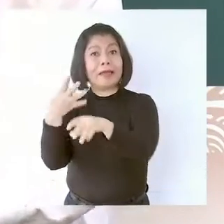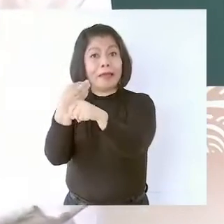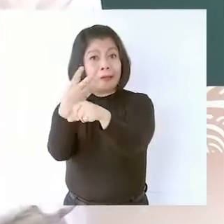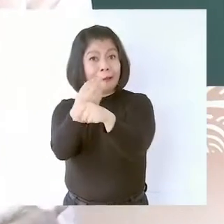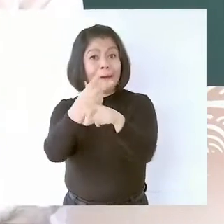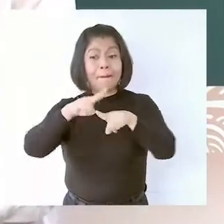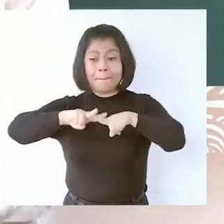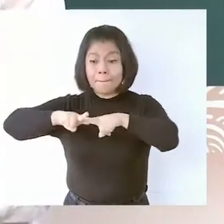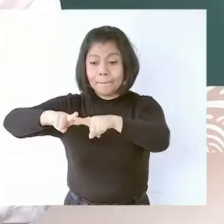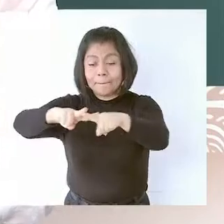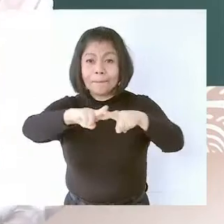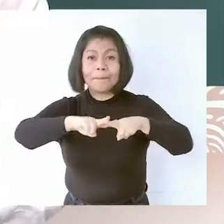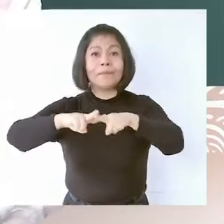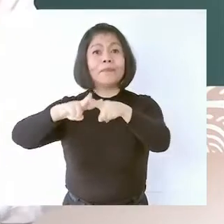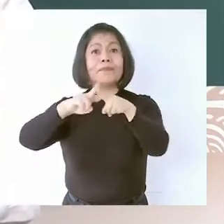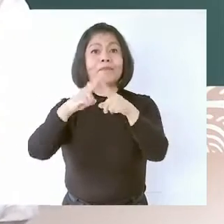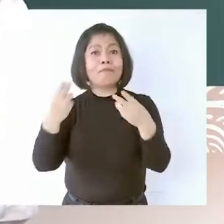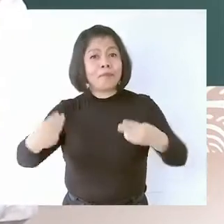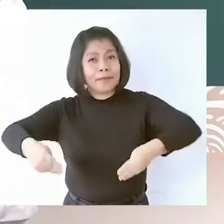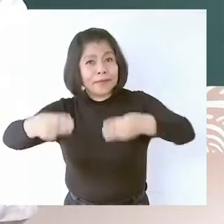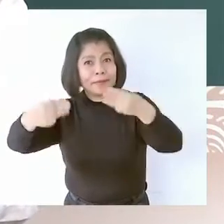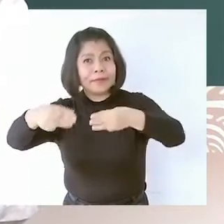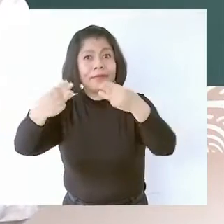comercio, un hospital.